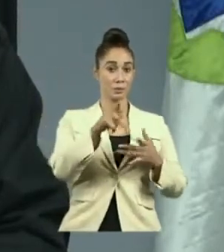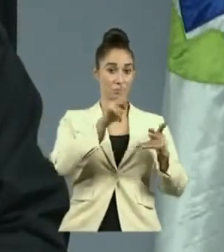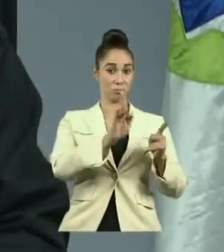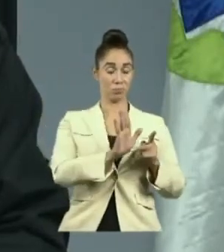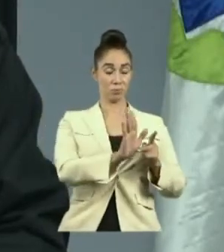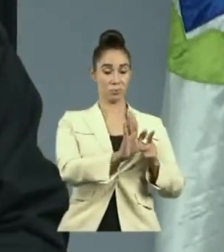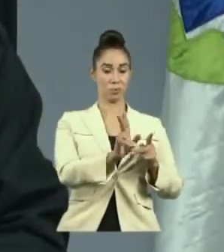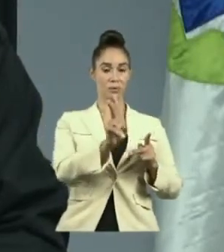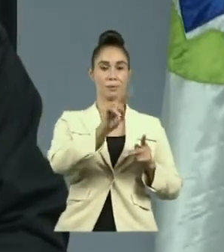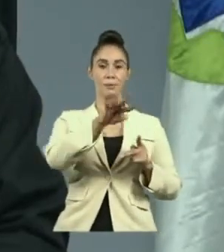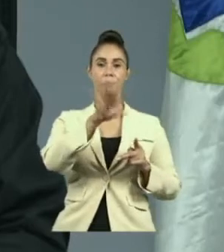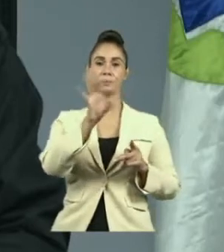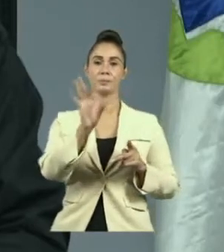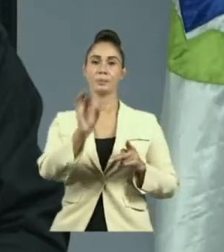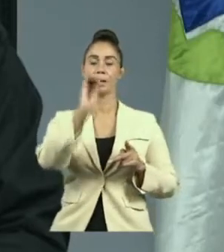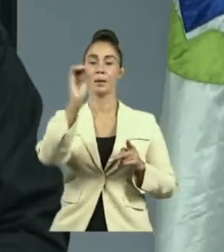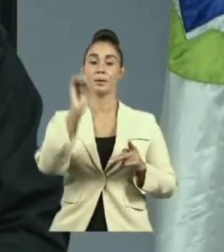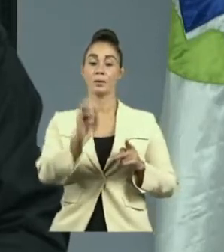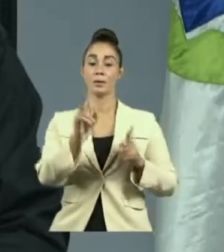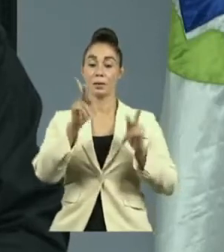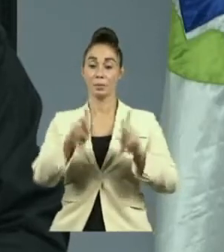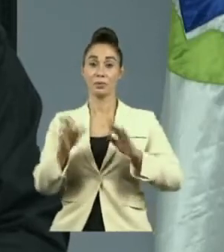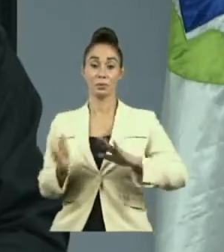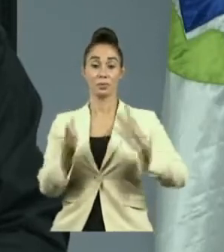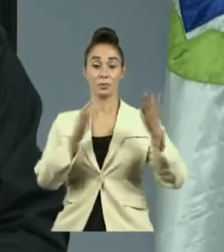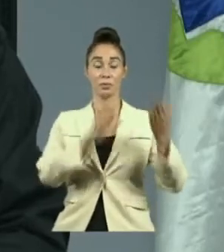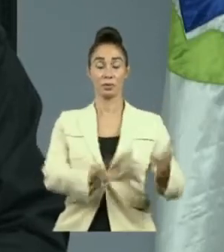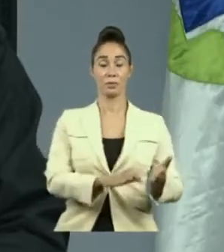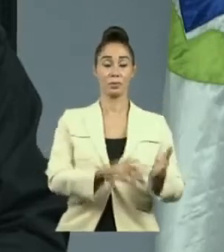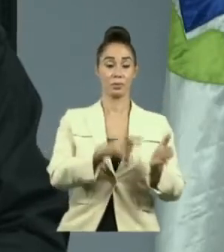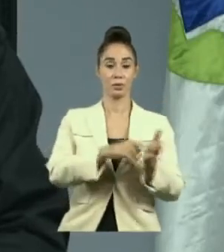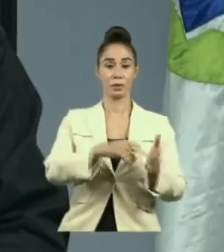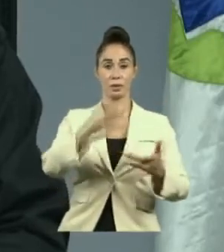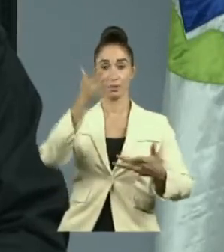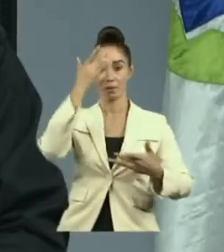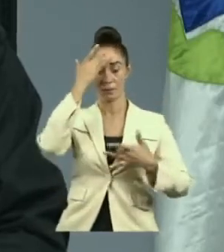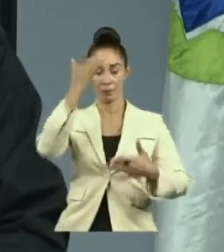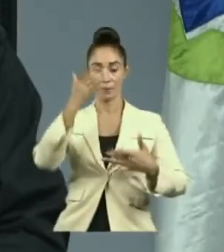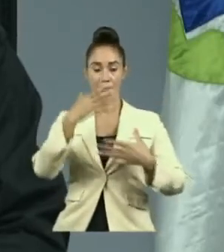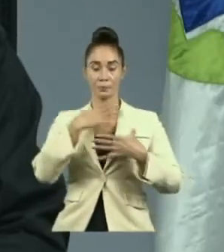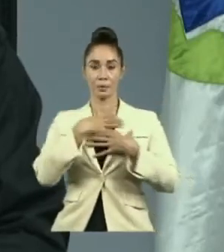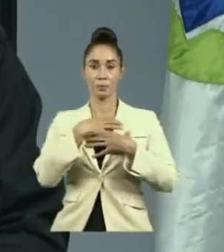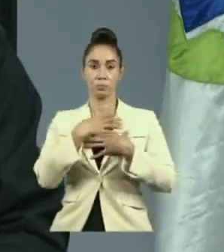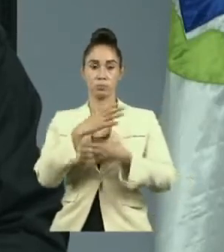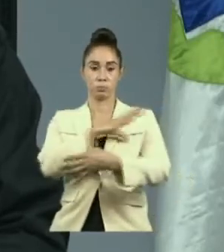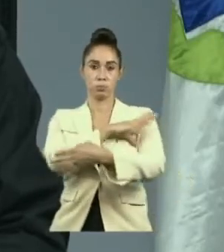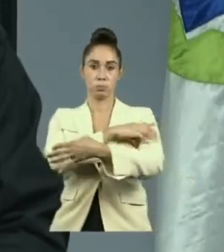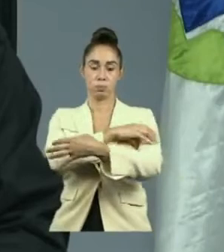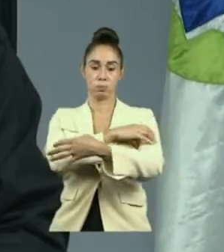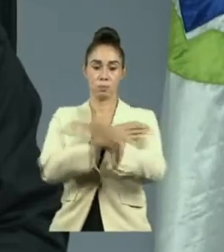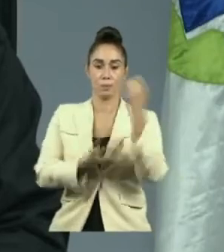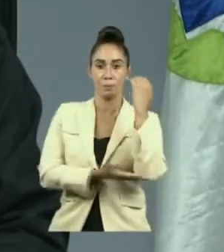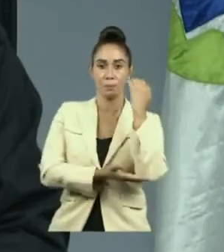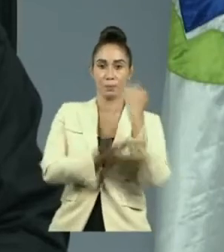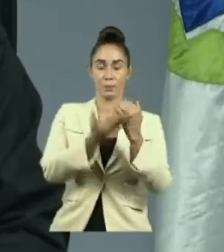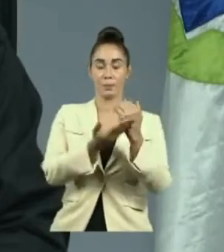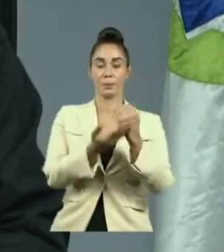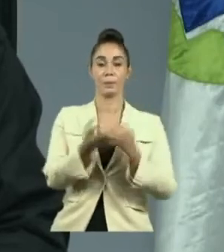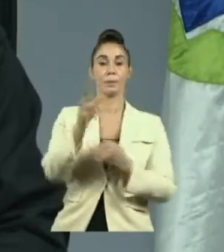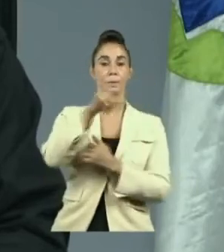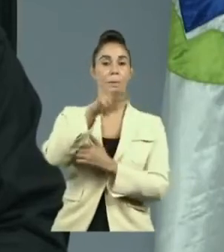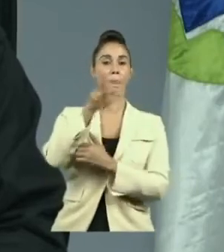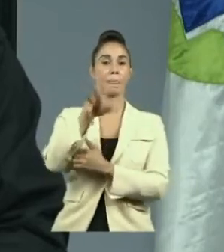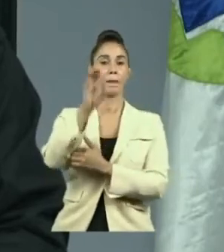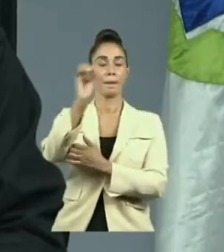el 29 por ciento de los fallecidos presentaron hipertensión arterial y el 23 por